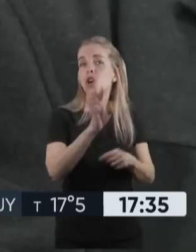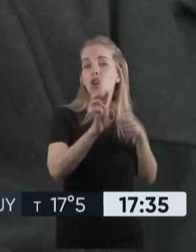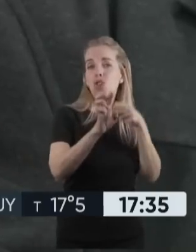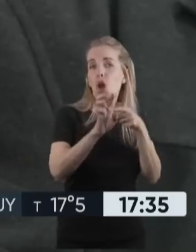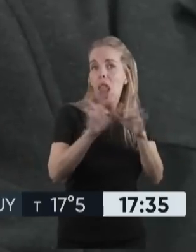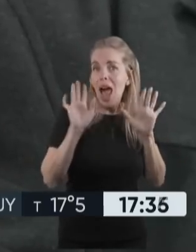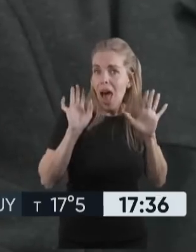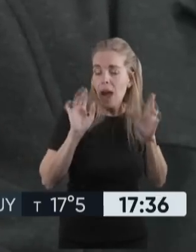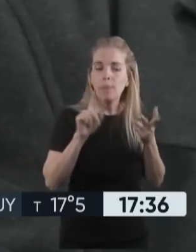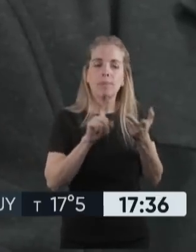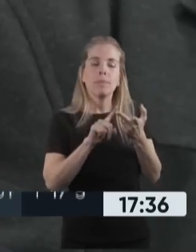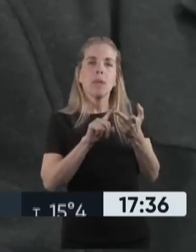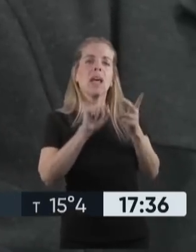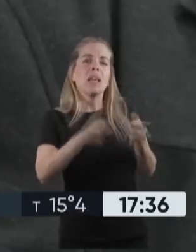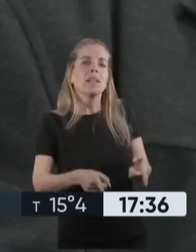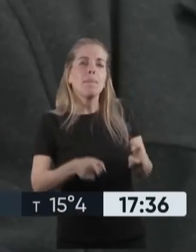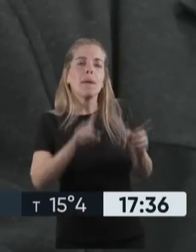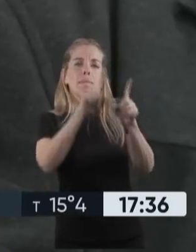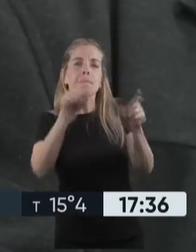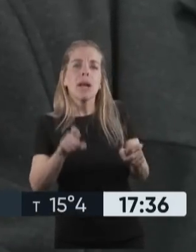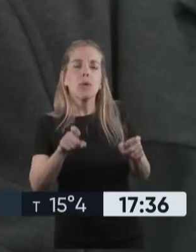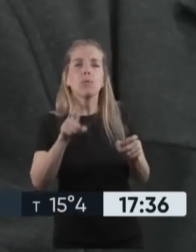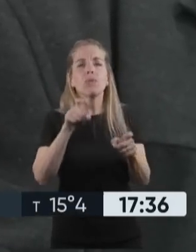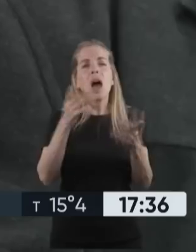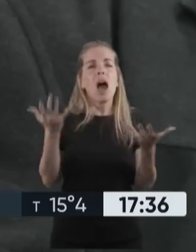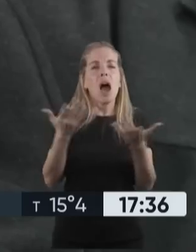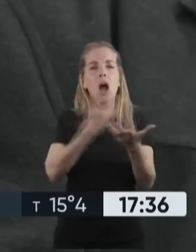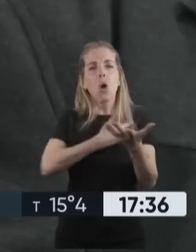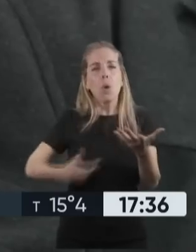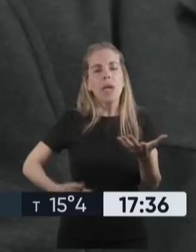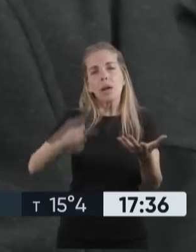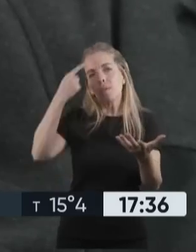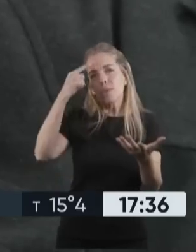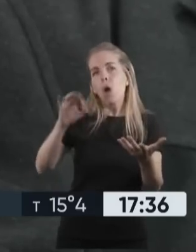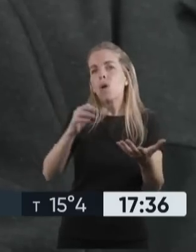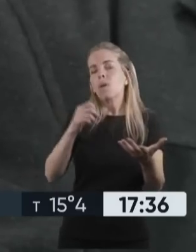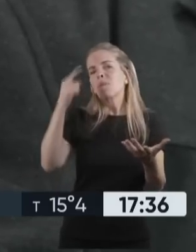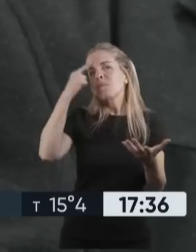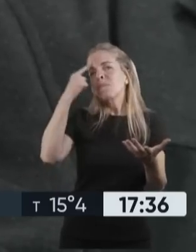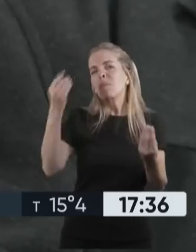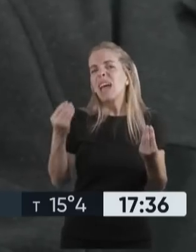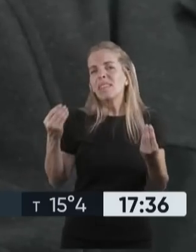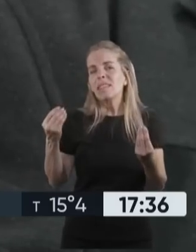por un lado, y por otro lado, ¿qué piensa el gobierno? ¿Qué respuesta tiene el gobierno?